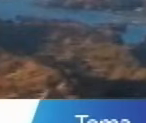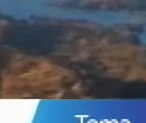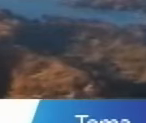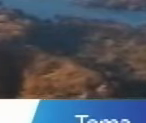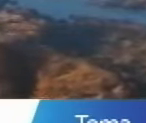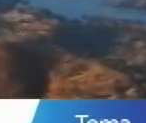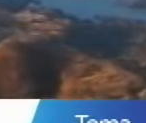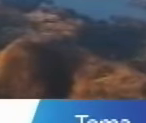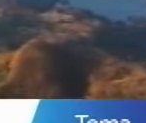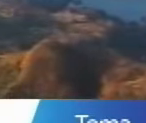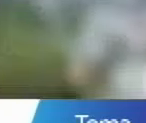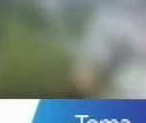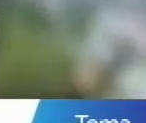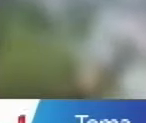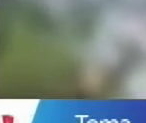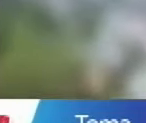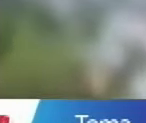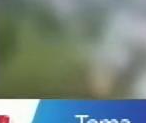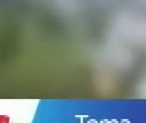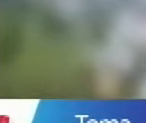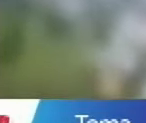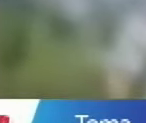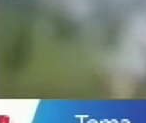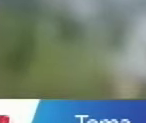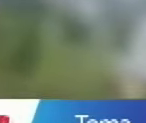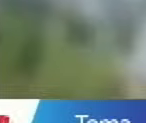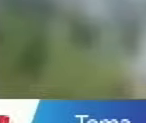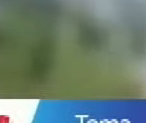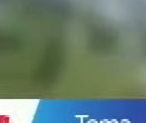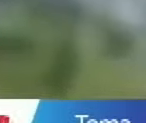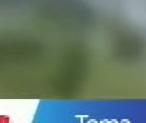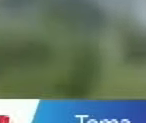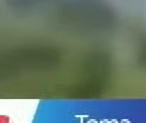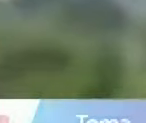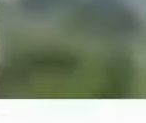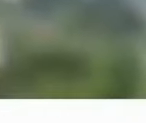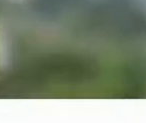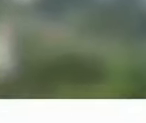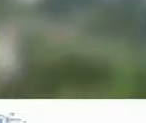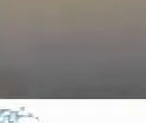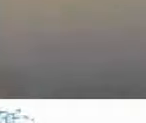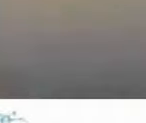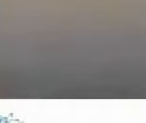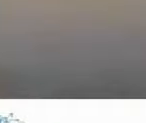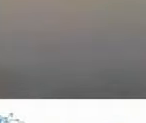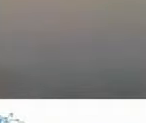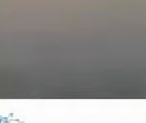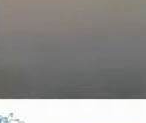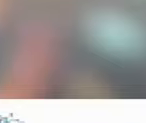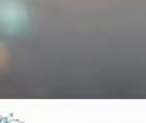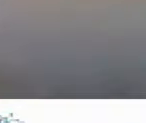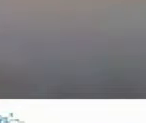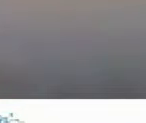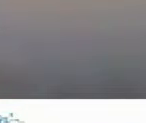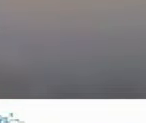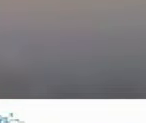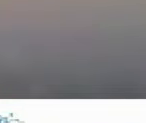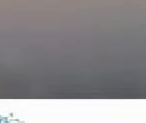También le contamos cuáles son las expectativas del Ministerio de Turismo con la llegada de las vacaciones de Semana Santa.